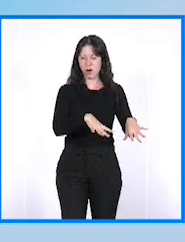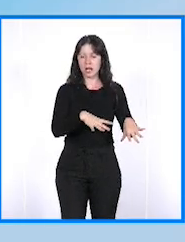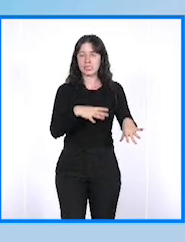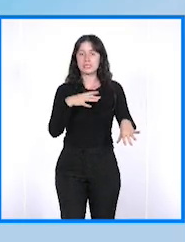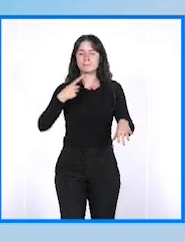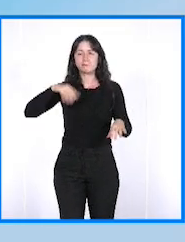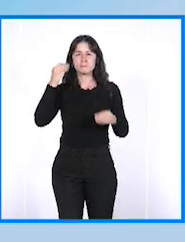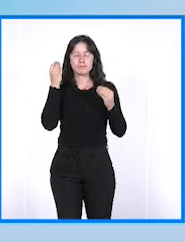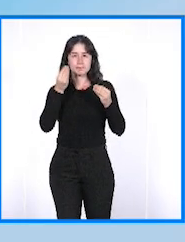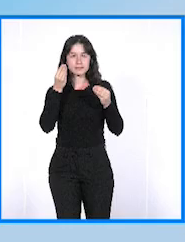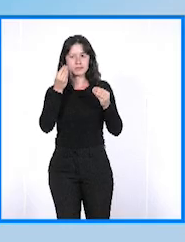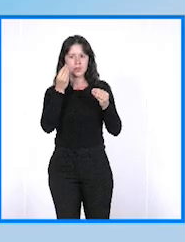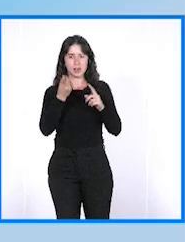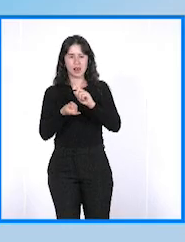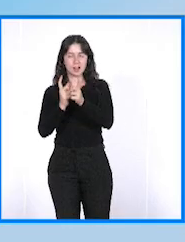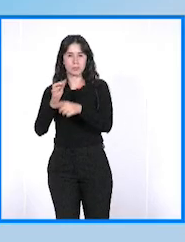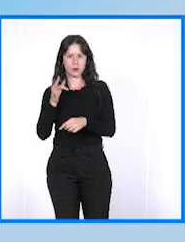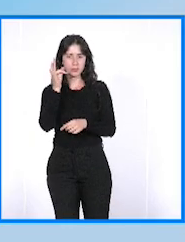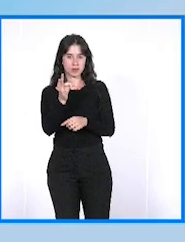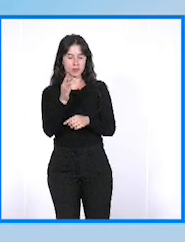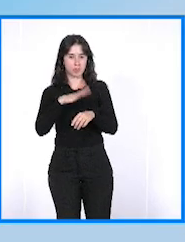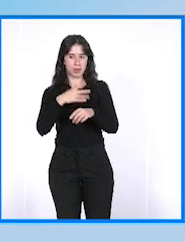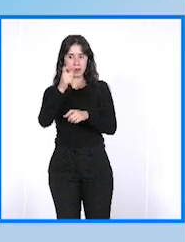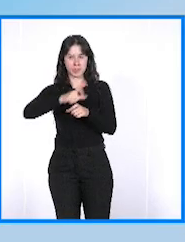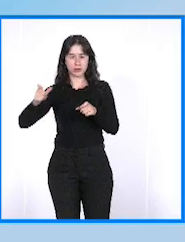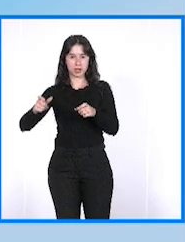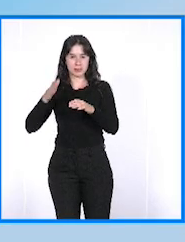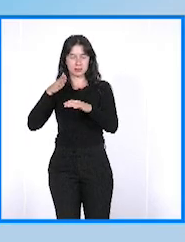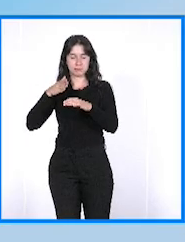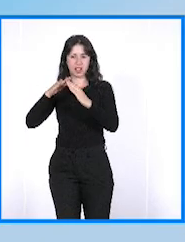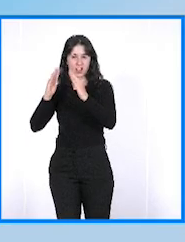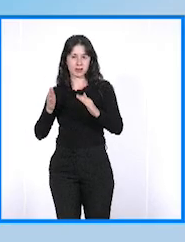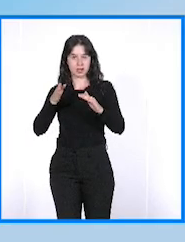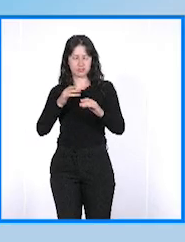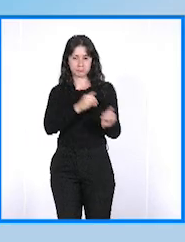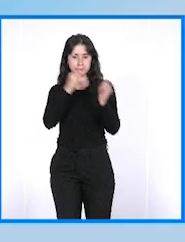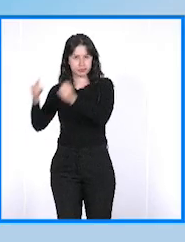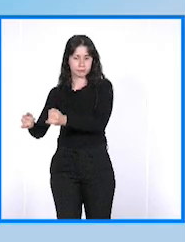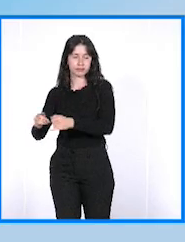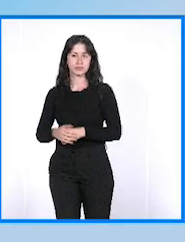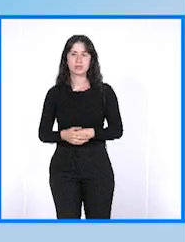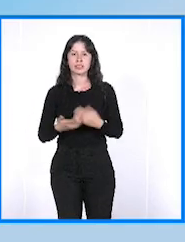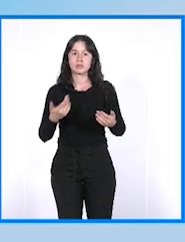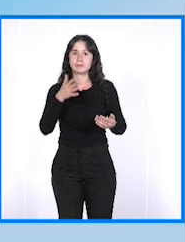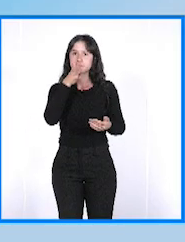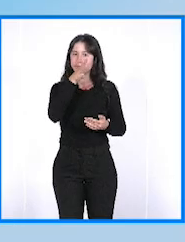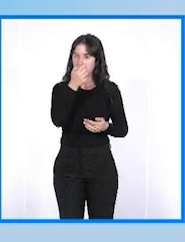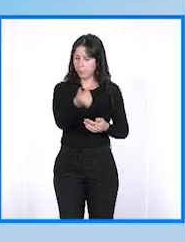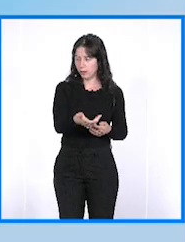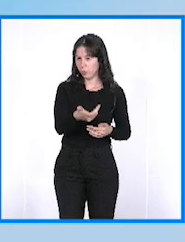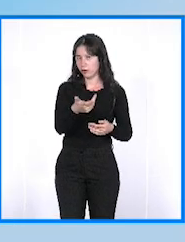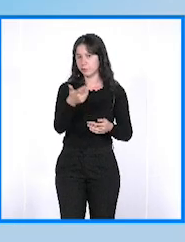positivos en calidad de vida en las personas que han transitado a las viviendas del proyecto y bueno spoiler e la hipótesis se cumple